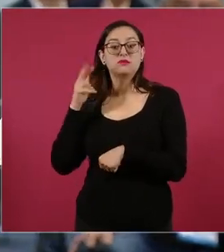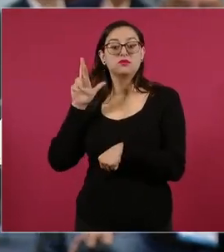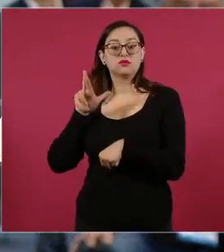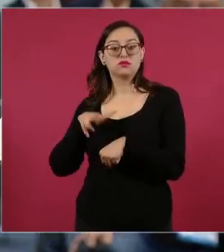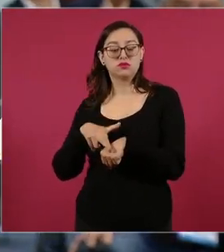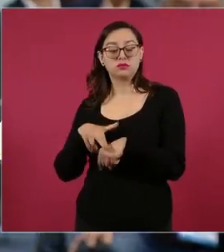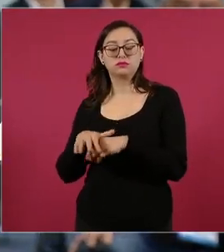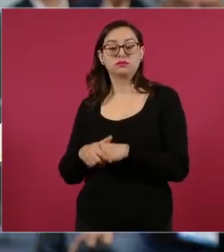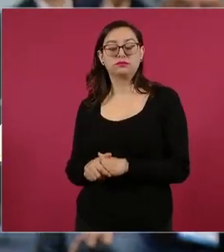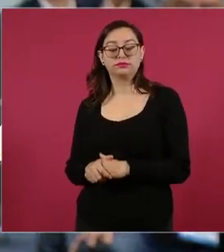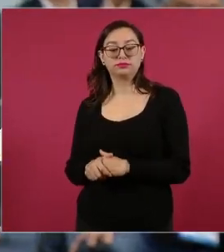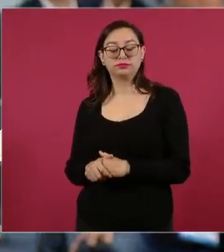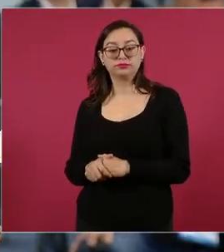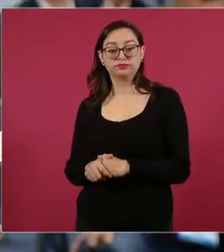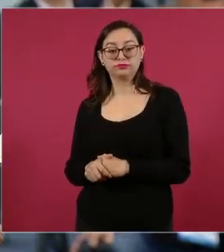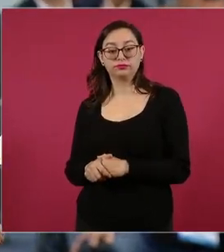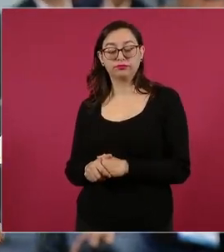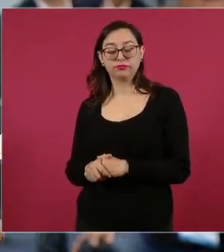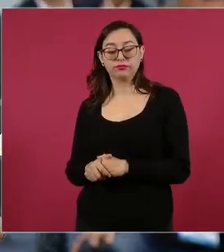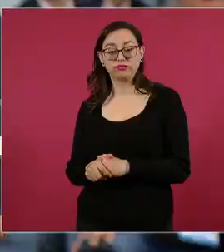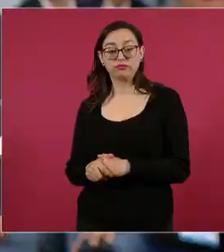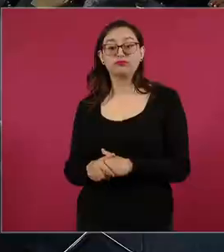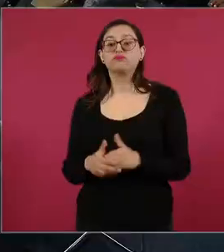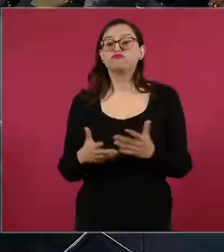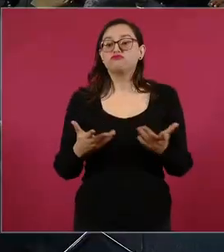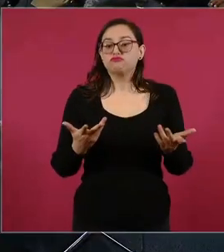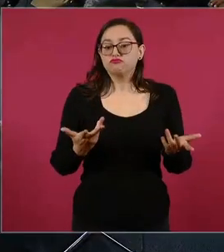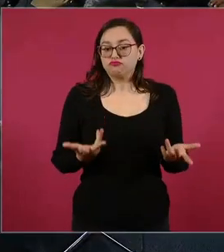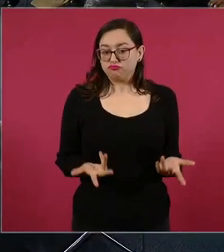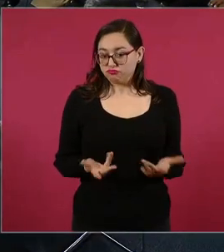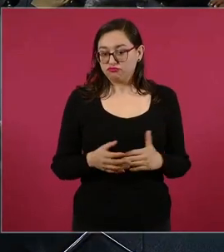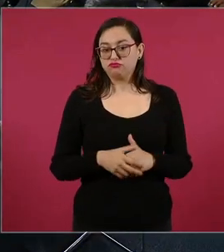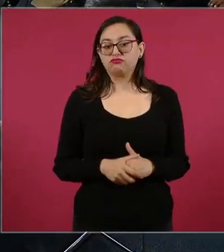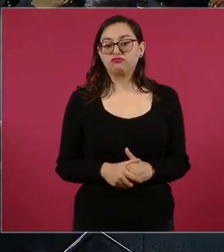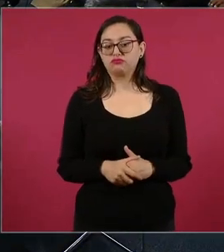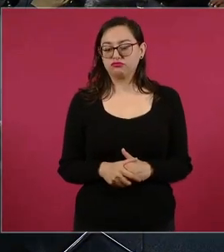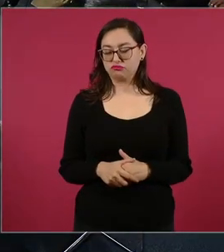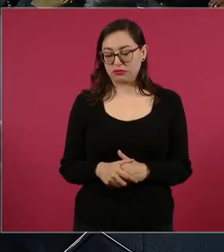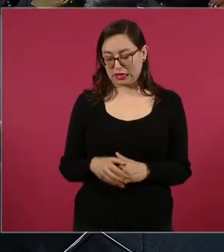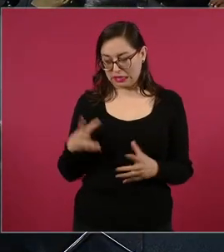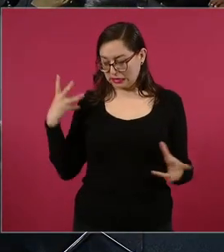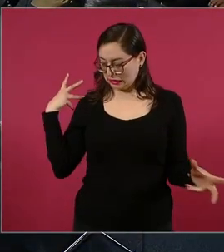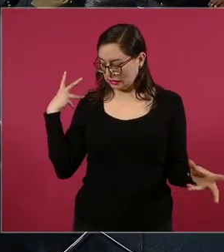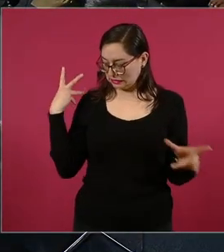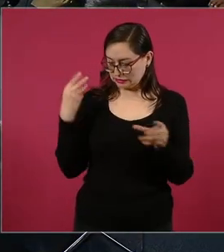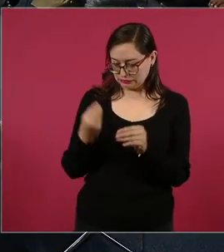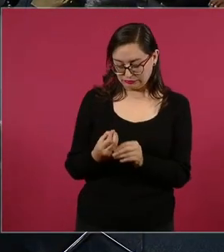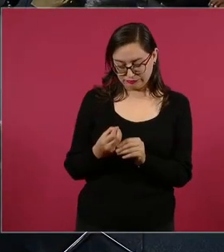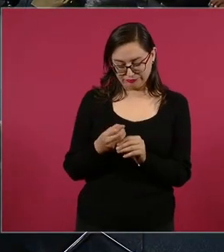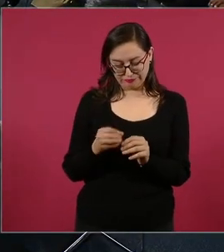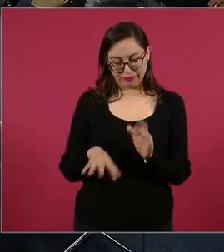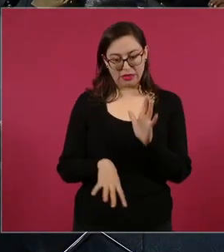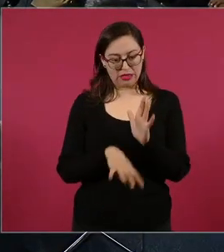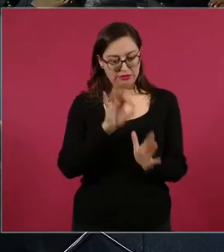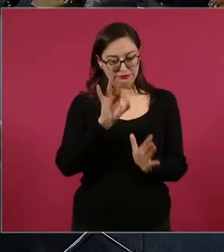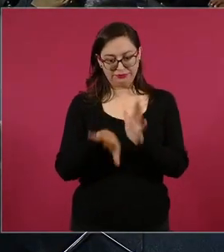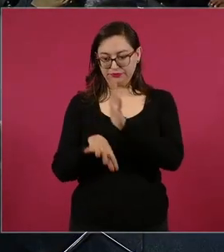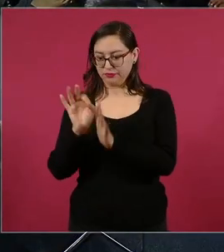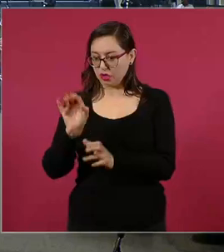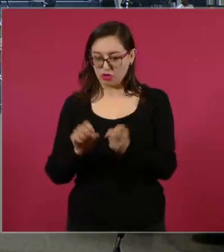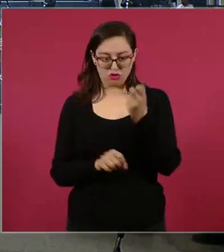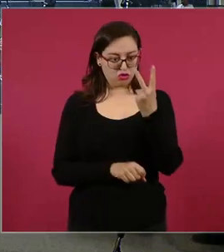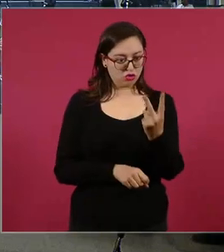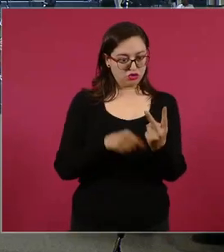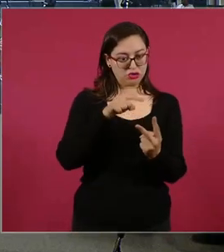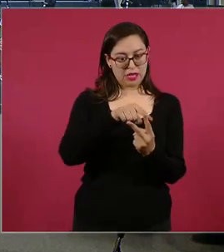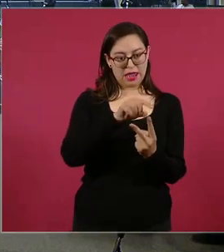esos choques, señor presidente, nos llevan a dos personajes muy particulares. Uno es Eduardo Pontones Chico